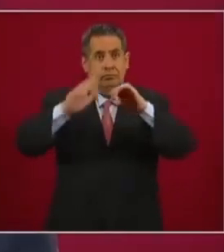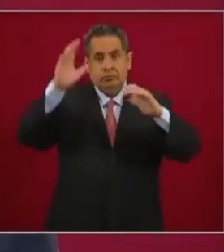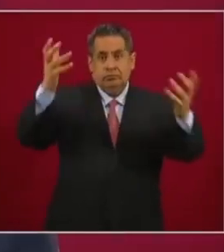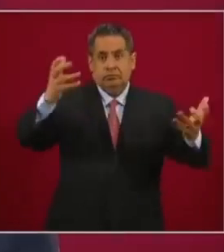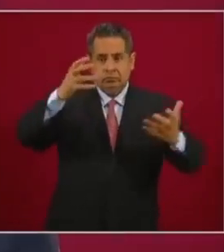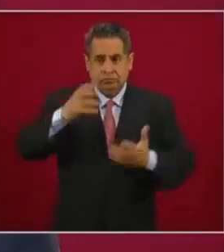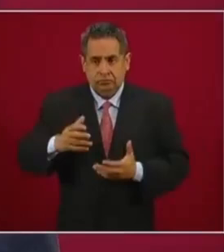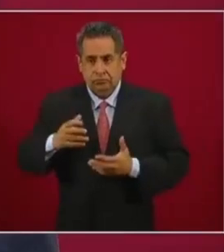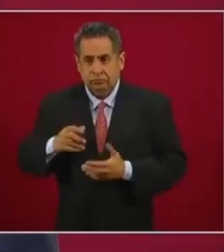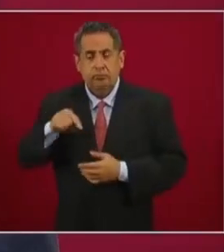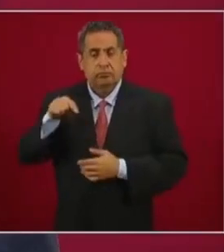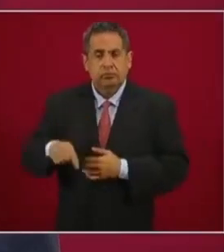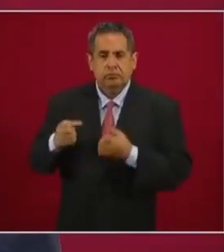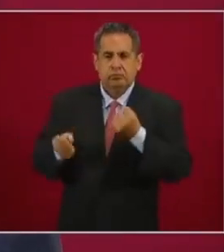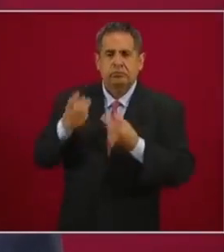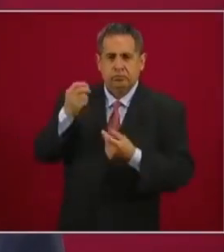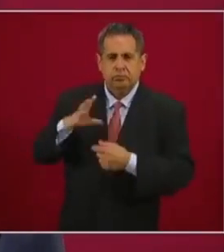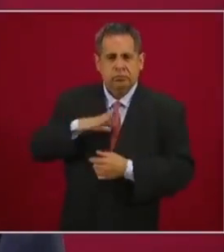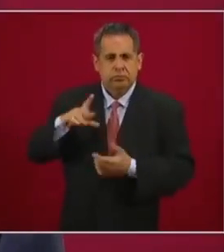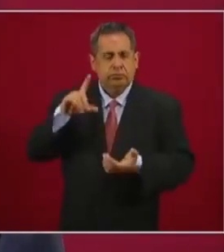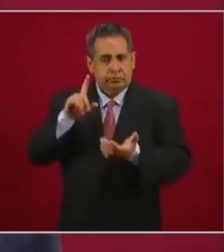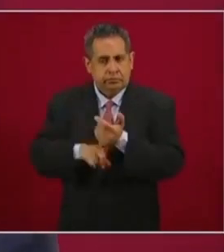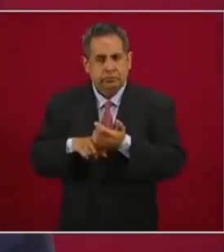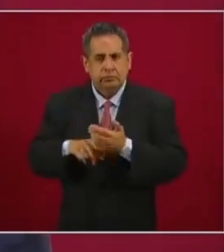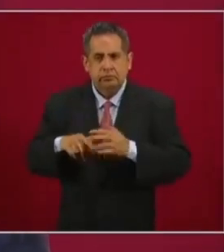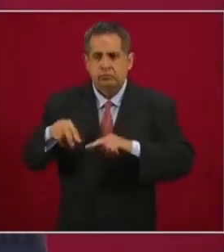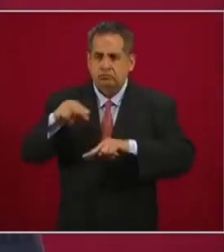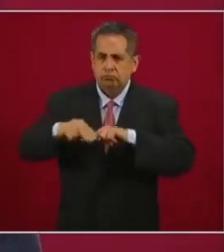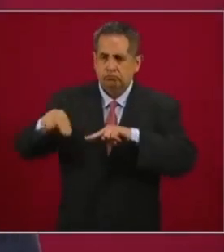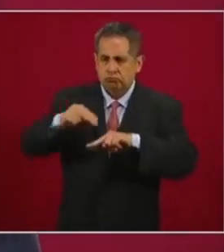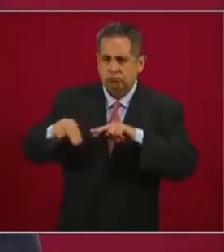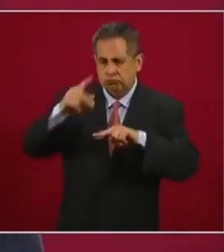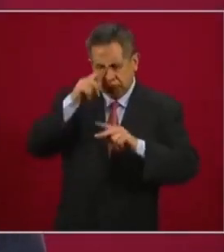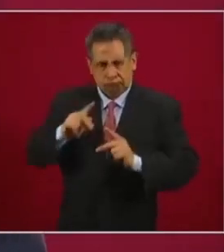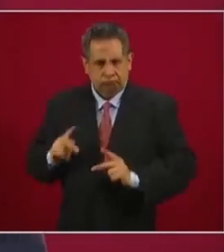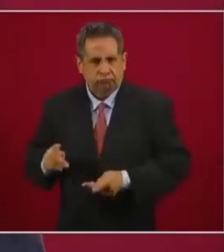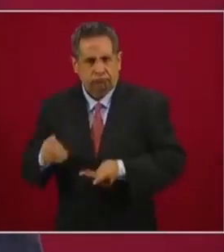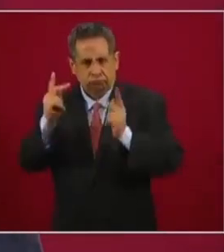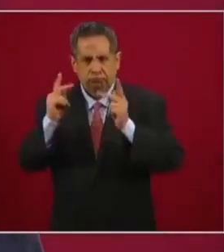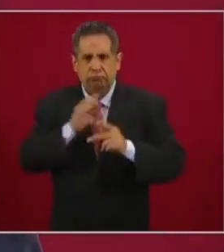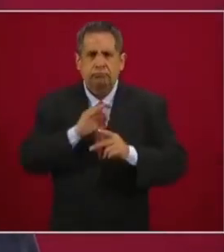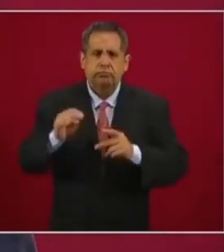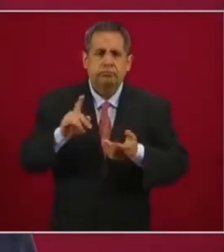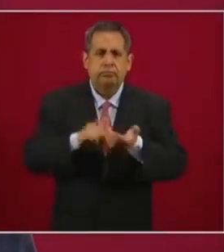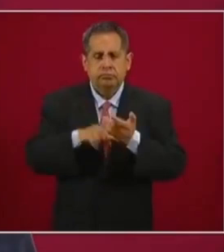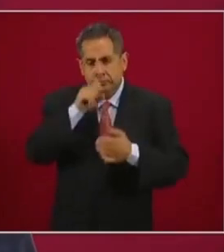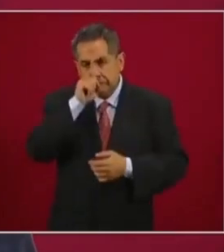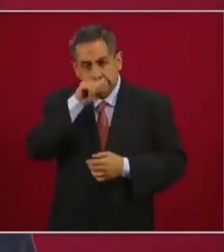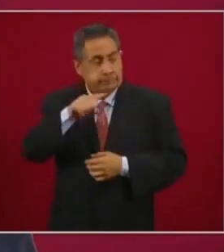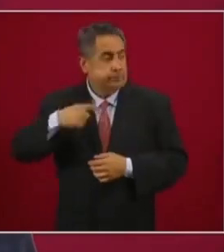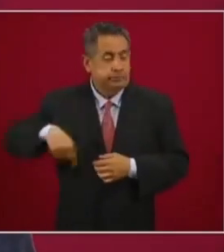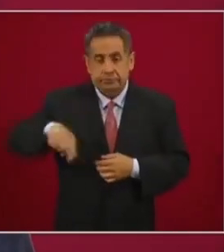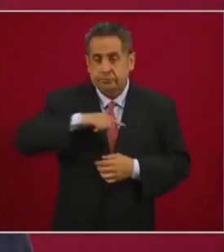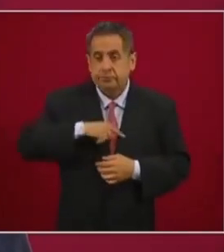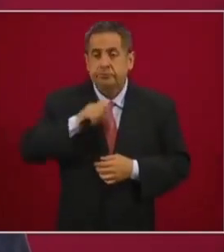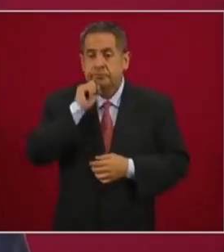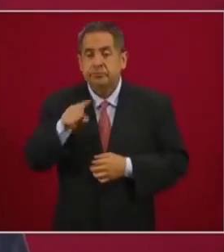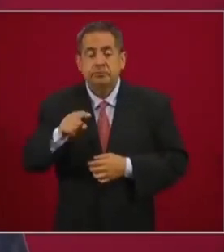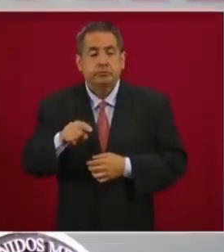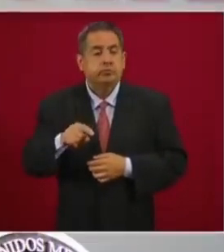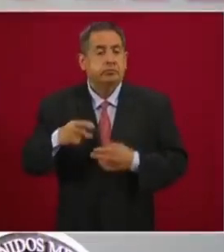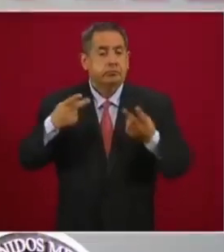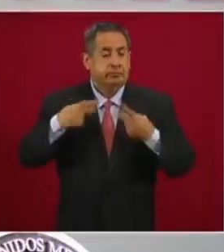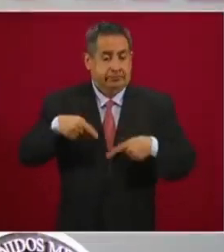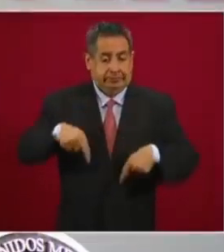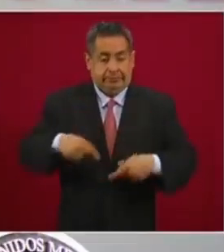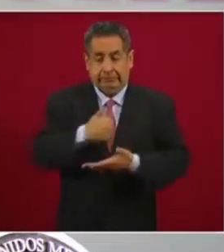esos expendios se quedaron con billetes ya a su cargo para venderlos. Y nosotros, también los billeteros